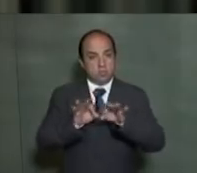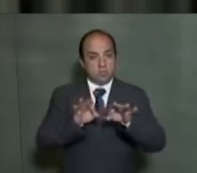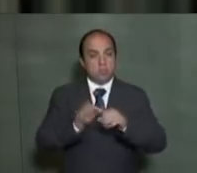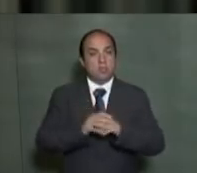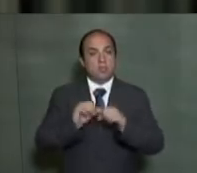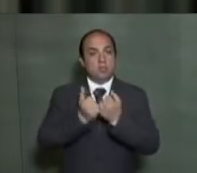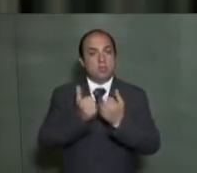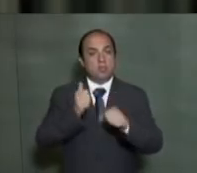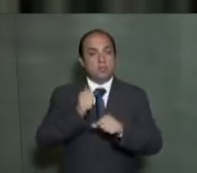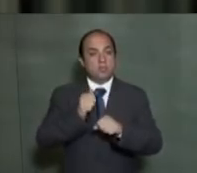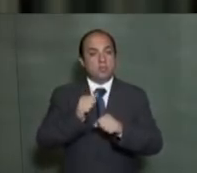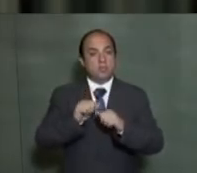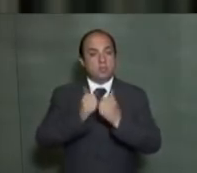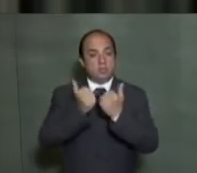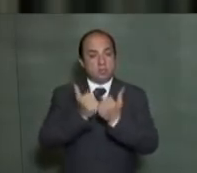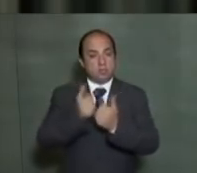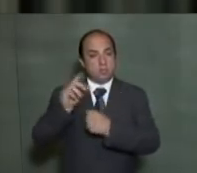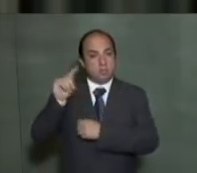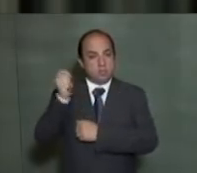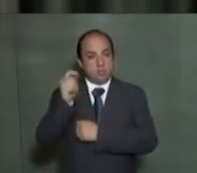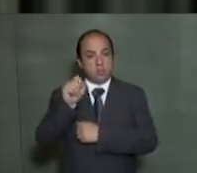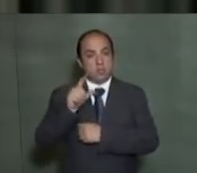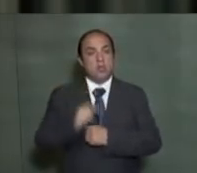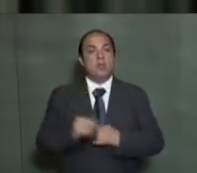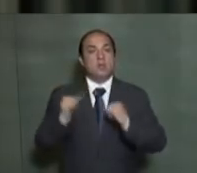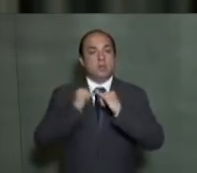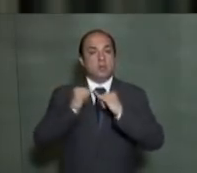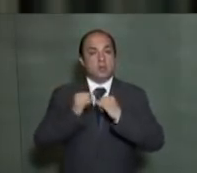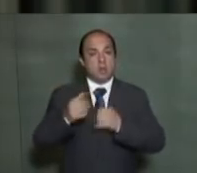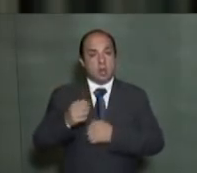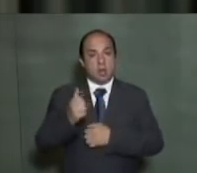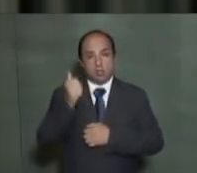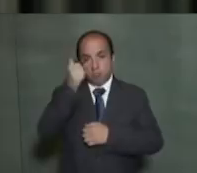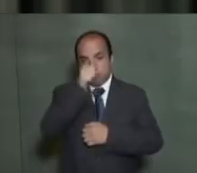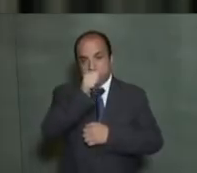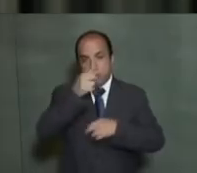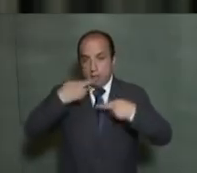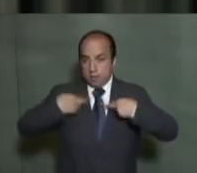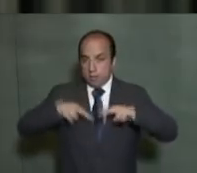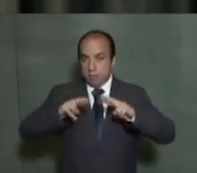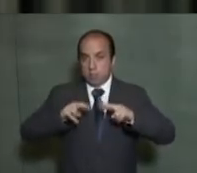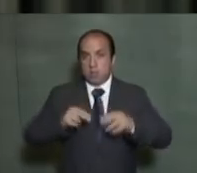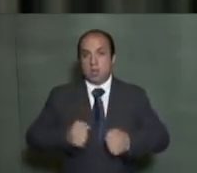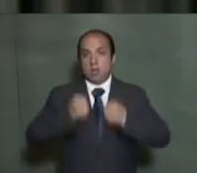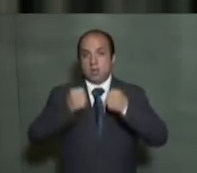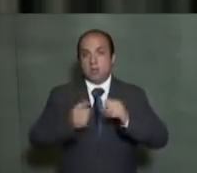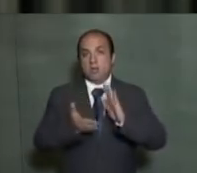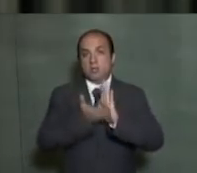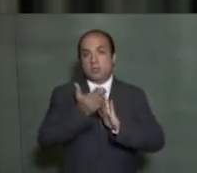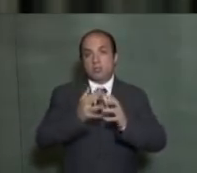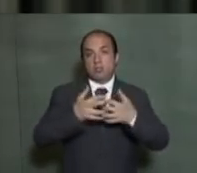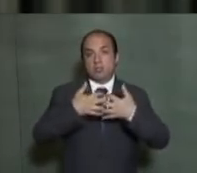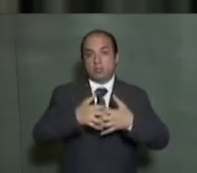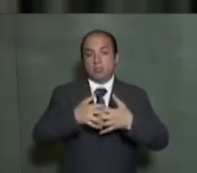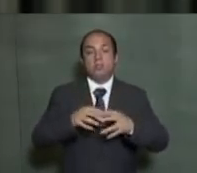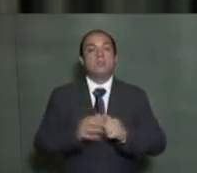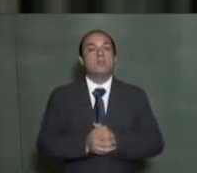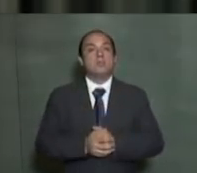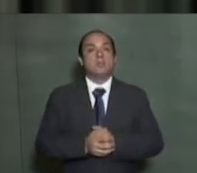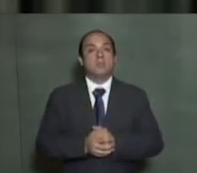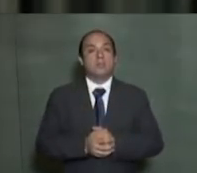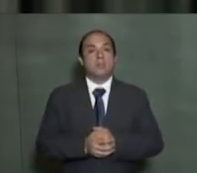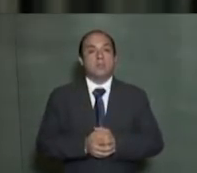las instituciones académicas más representativas para la seguridad estructural, expresamos